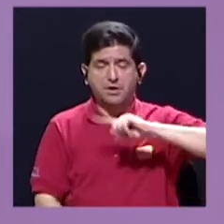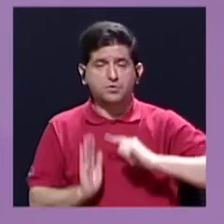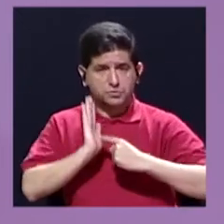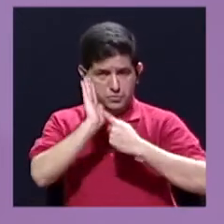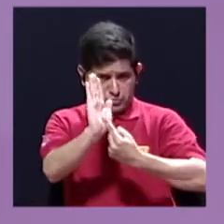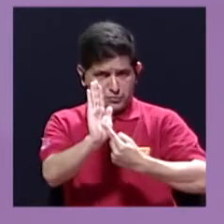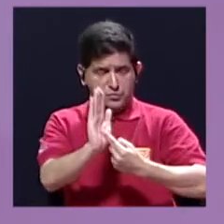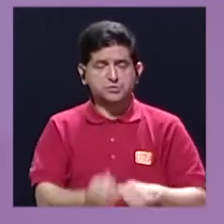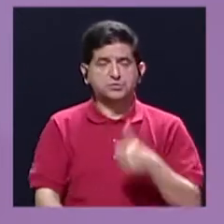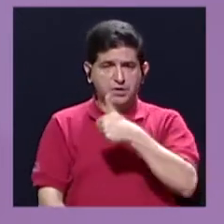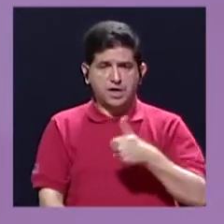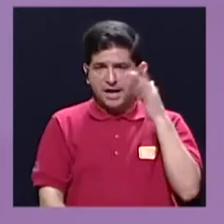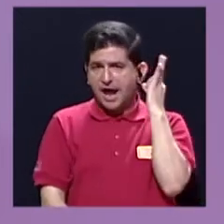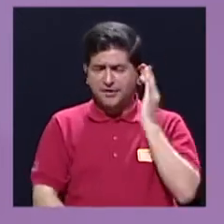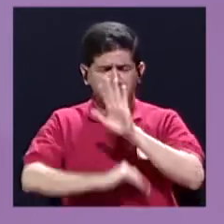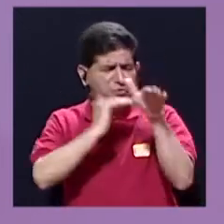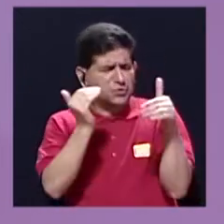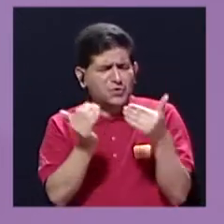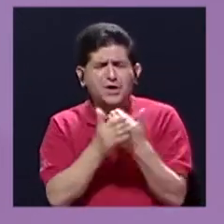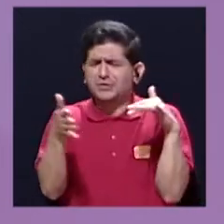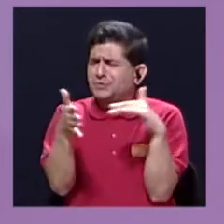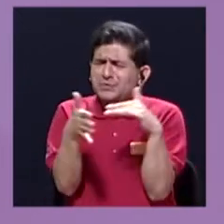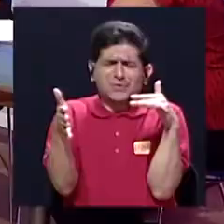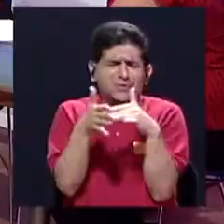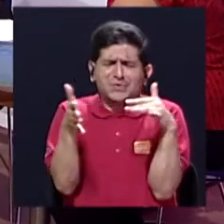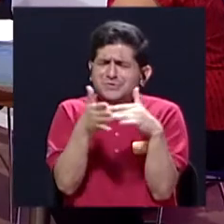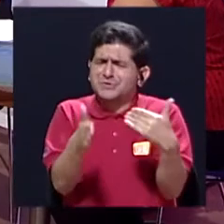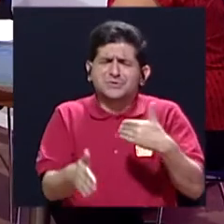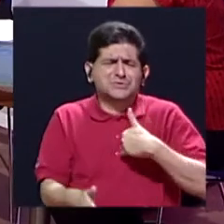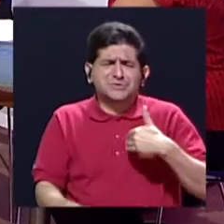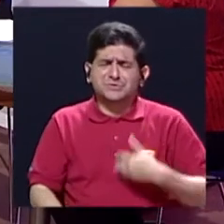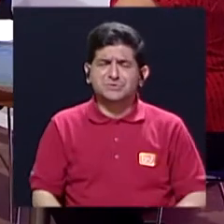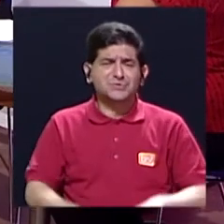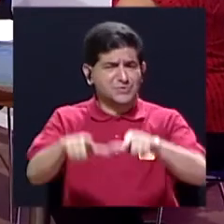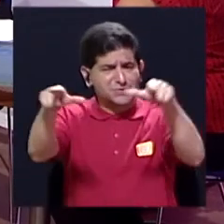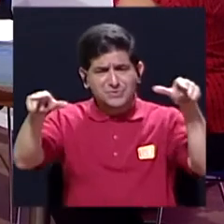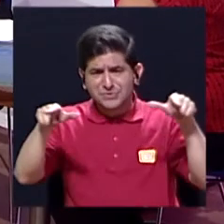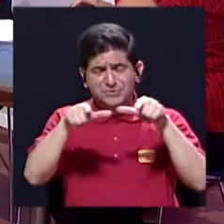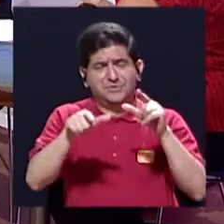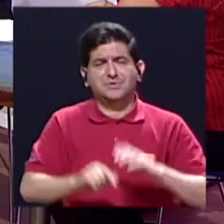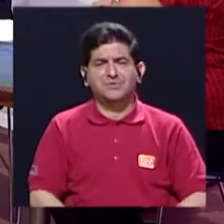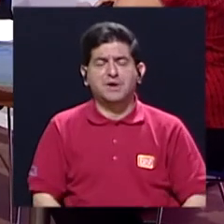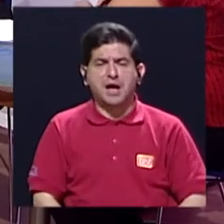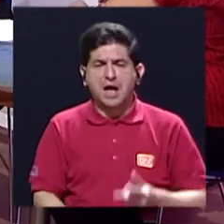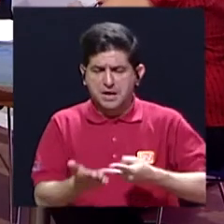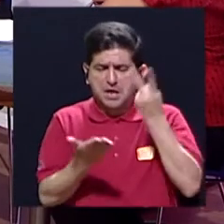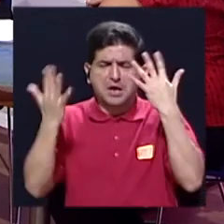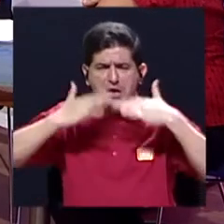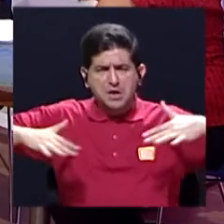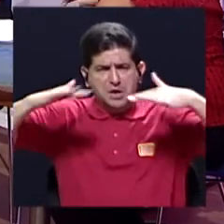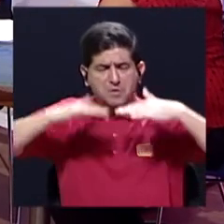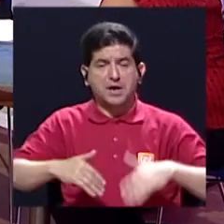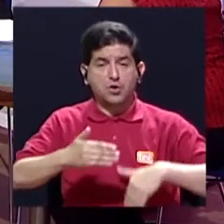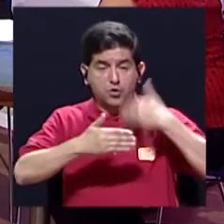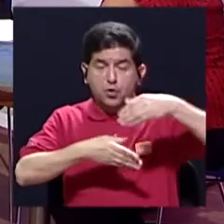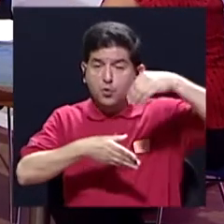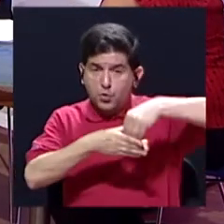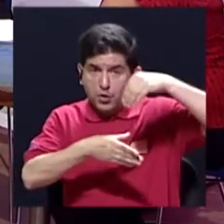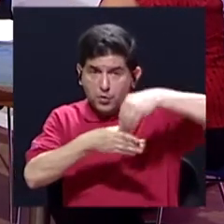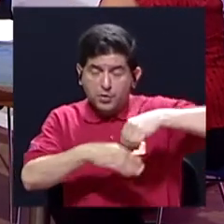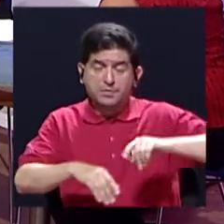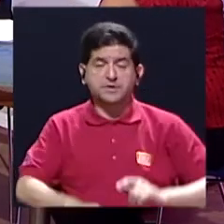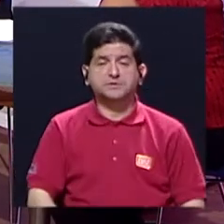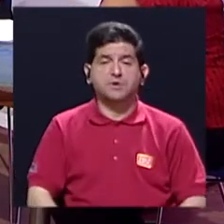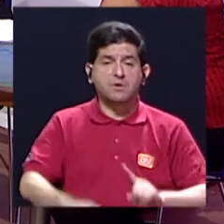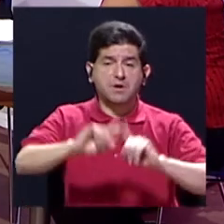presentamos a la rectora todos los estudios que habían sobre la zona y su valor ecológico. Y luego la inversión en